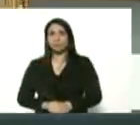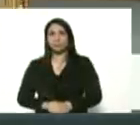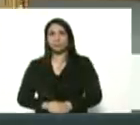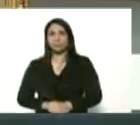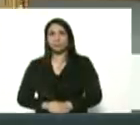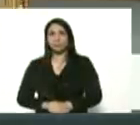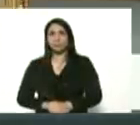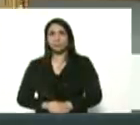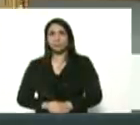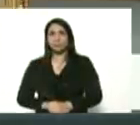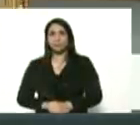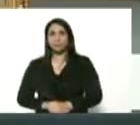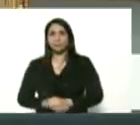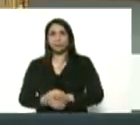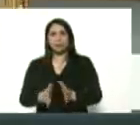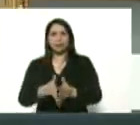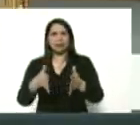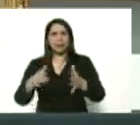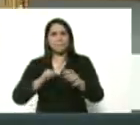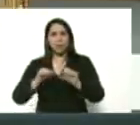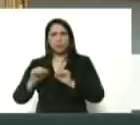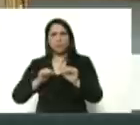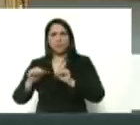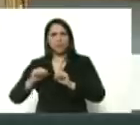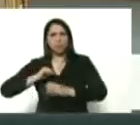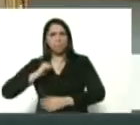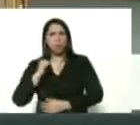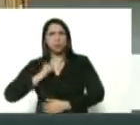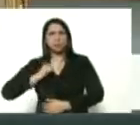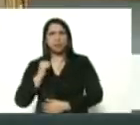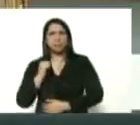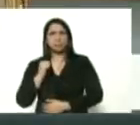de que había un gran movimiento policial.